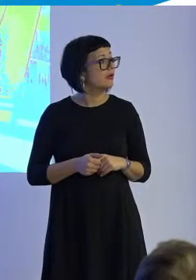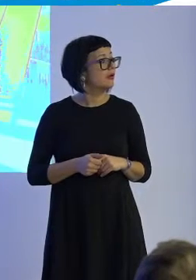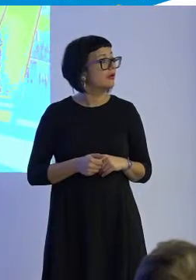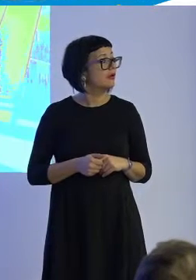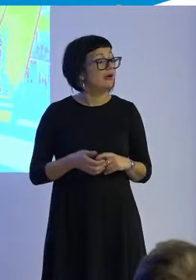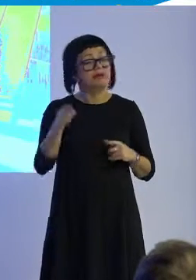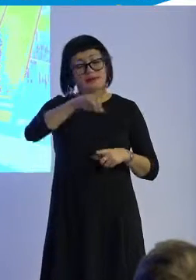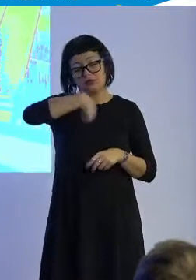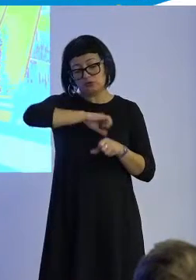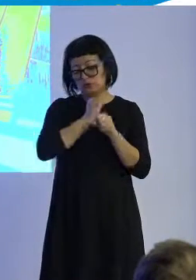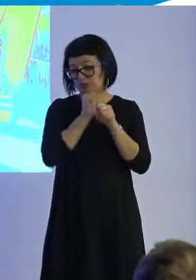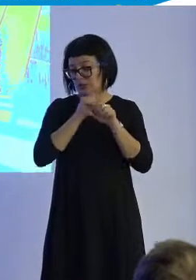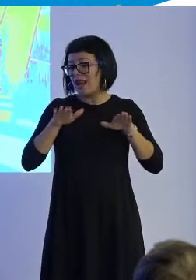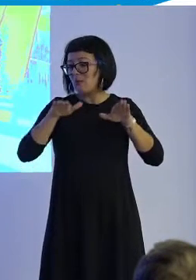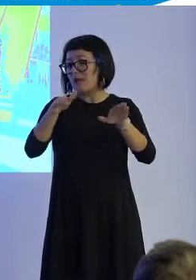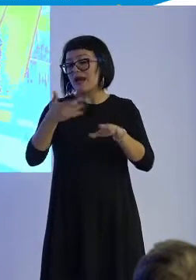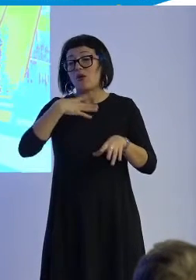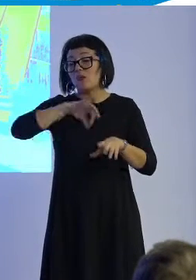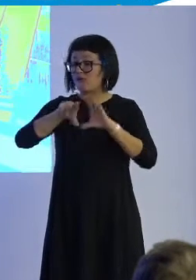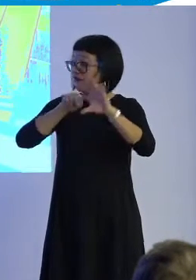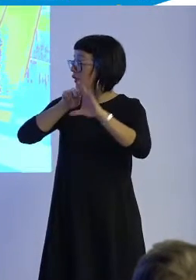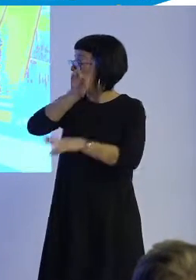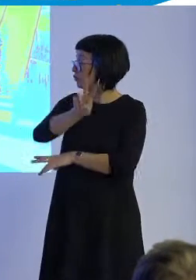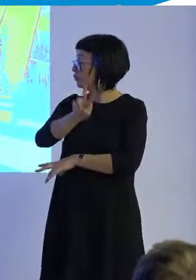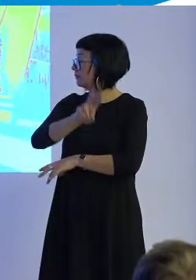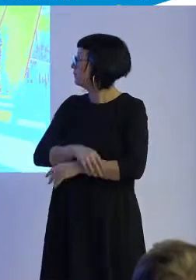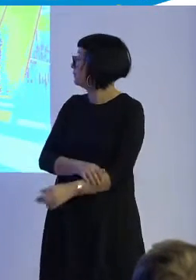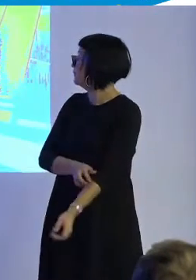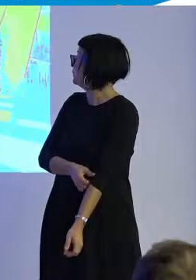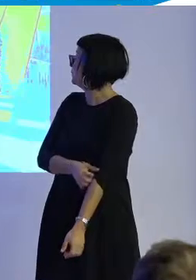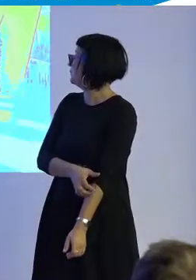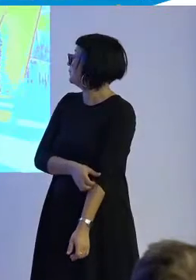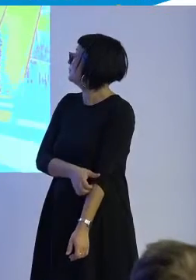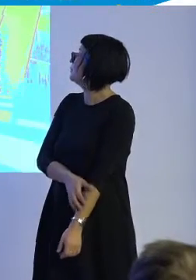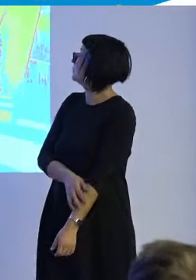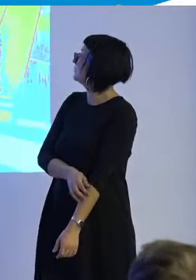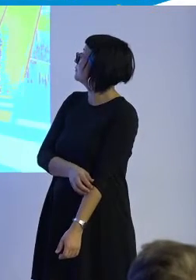En paralelo también estuvimos haciendo una experiencia que sí que puedes poner el vídeo 2,